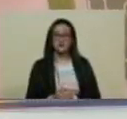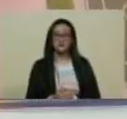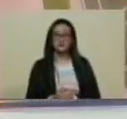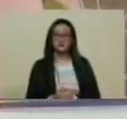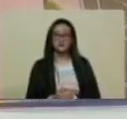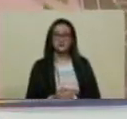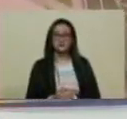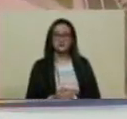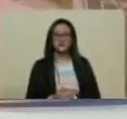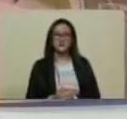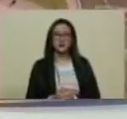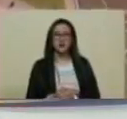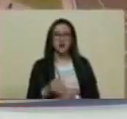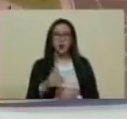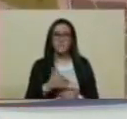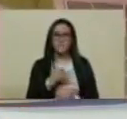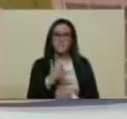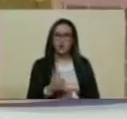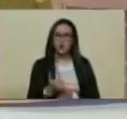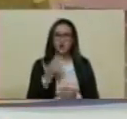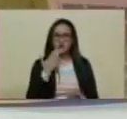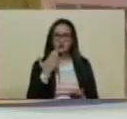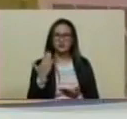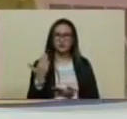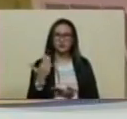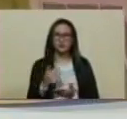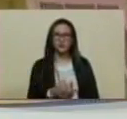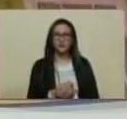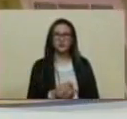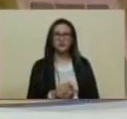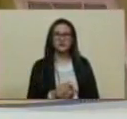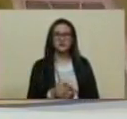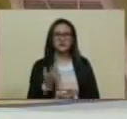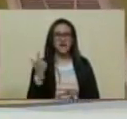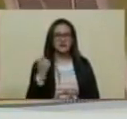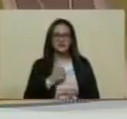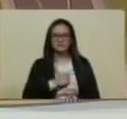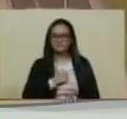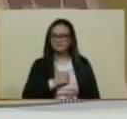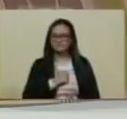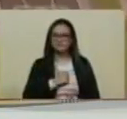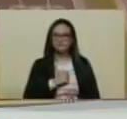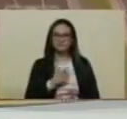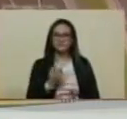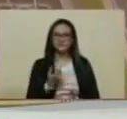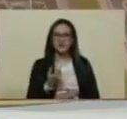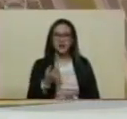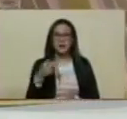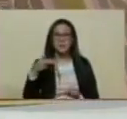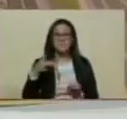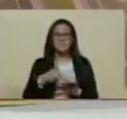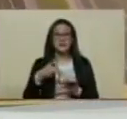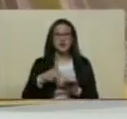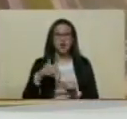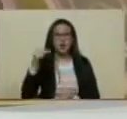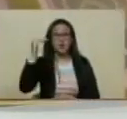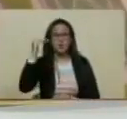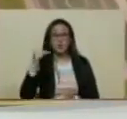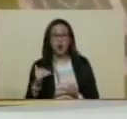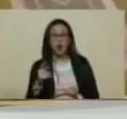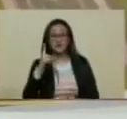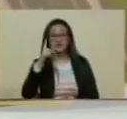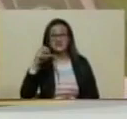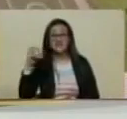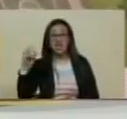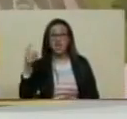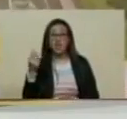Anuncio que voy a retomar un proyecto que lamentablemente por la baja del petróleo de 100 dólares